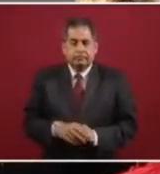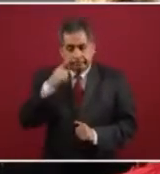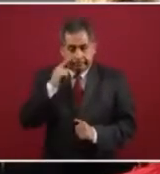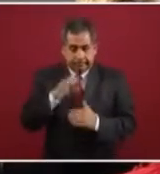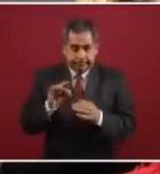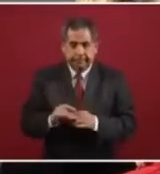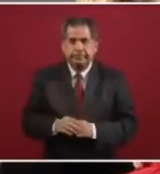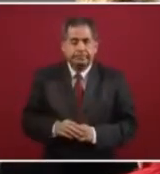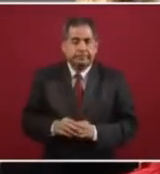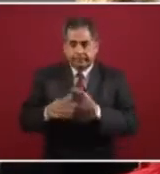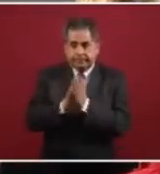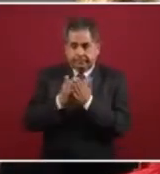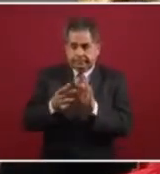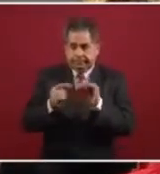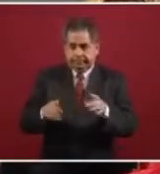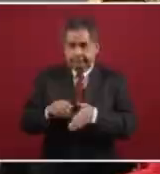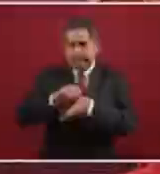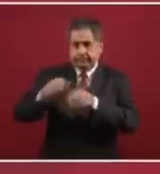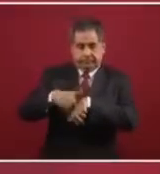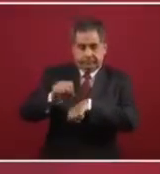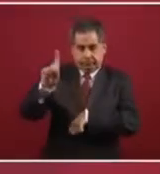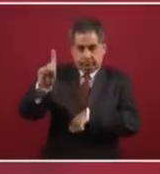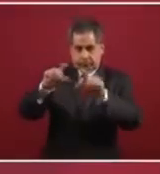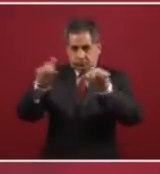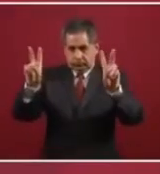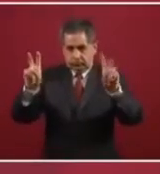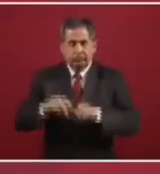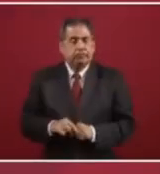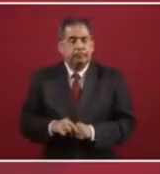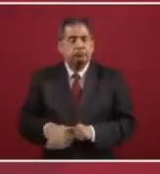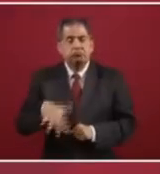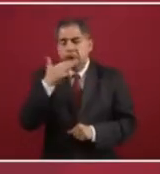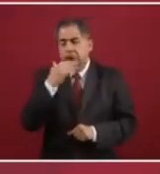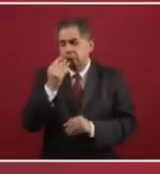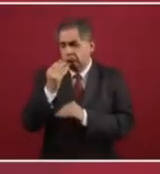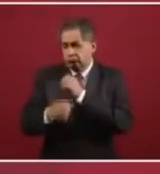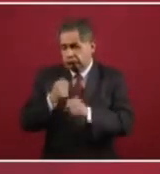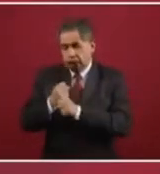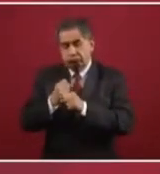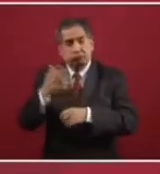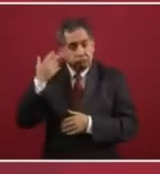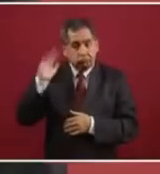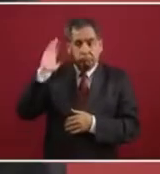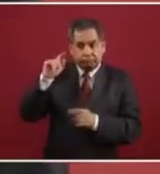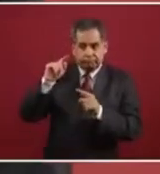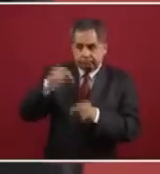Fíjense cómo empieza el libro. Capítulo 1. La corrupción